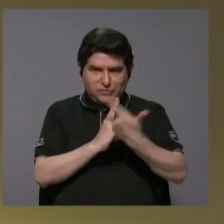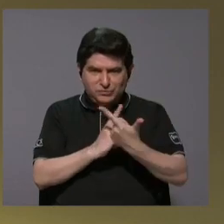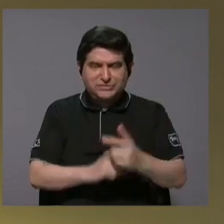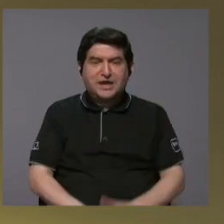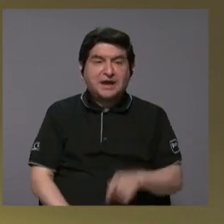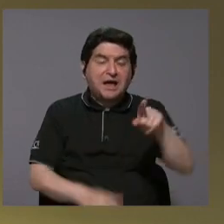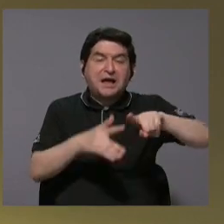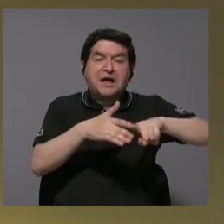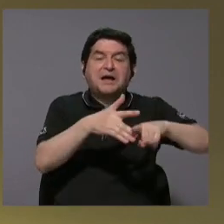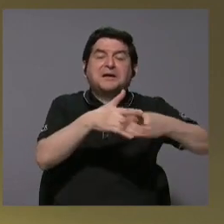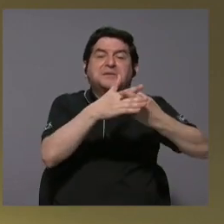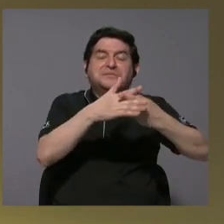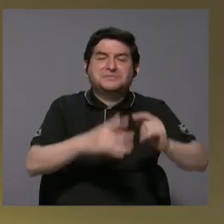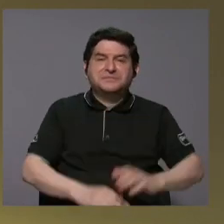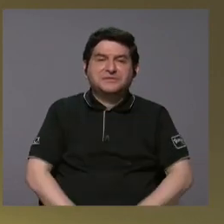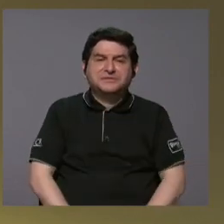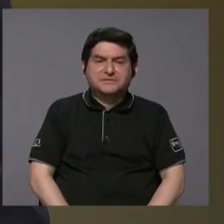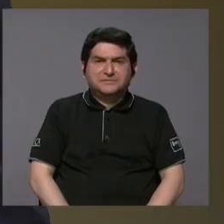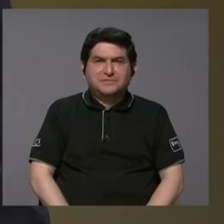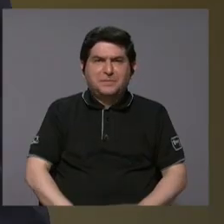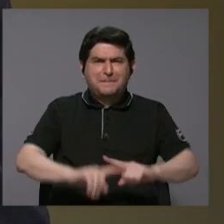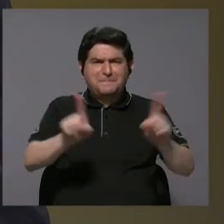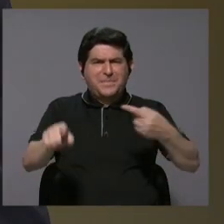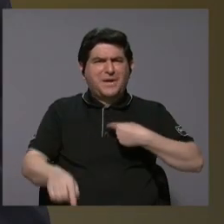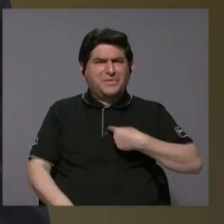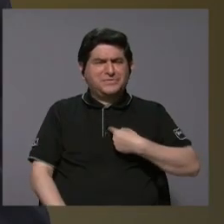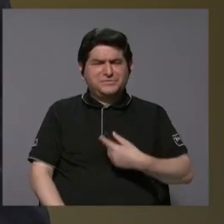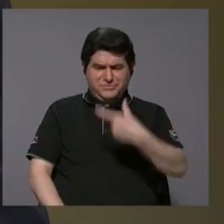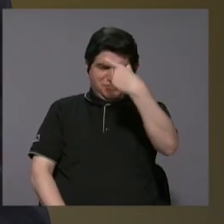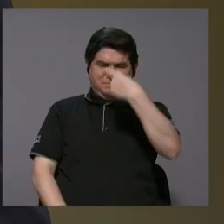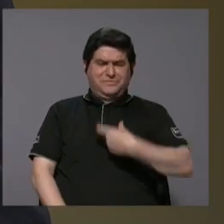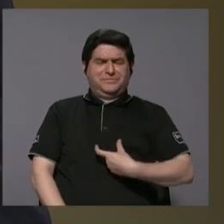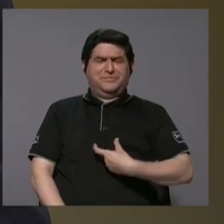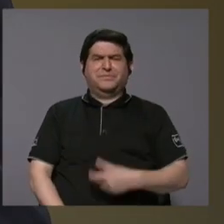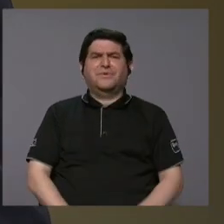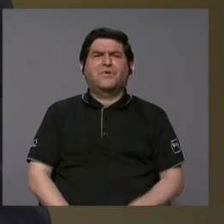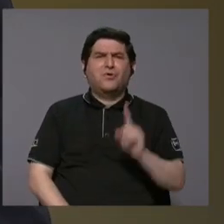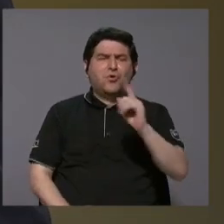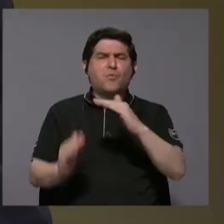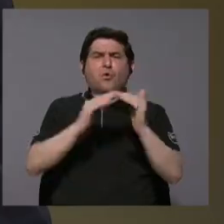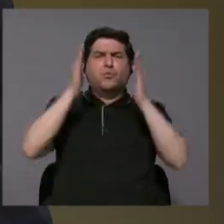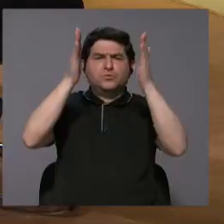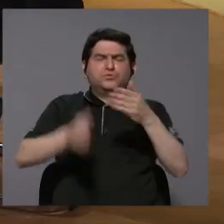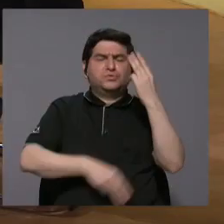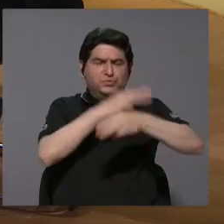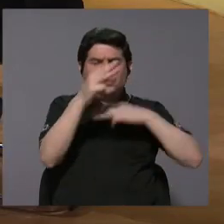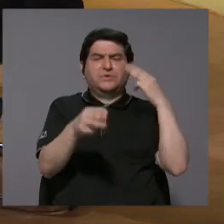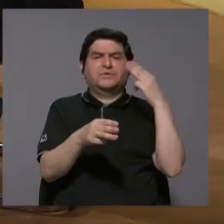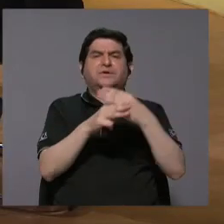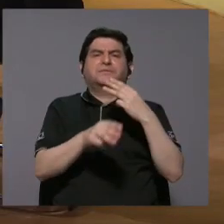ahí empecé, pero yo me considero igual ciudadano del mundo.